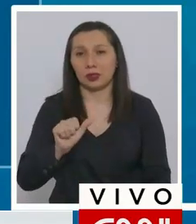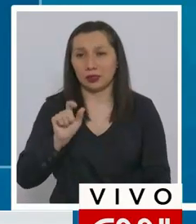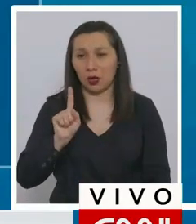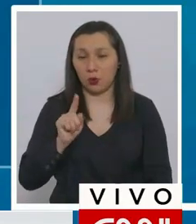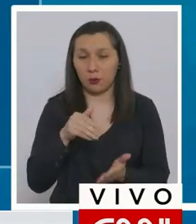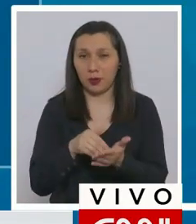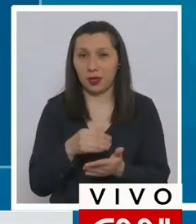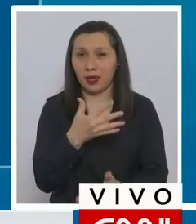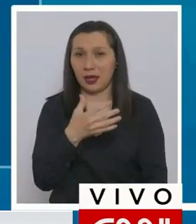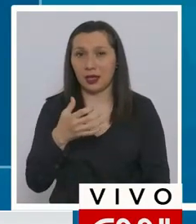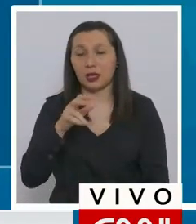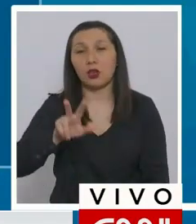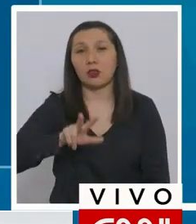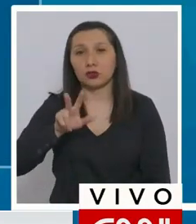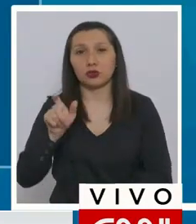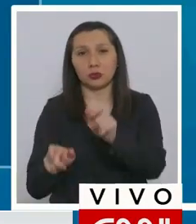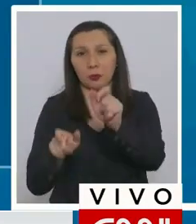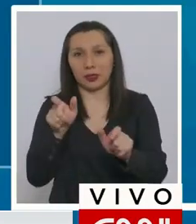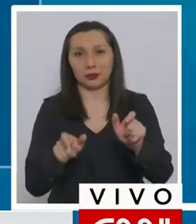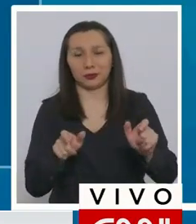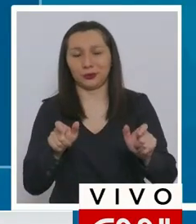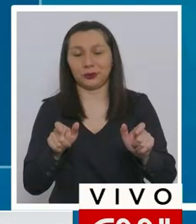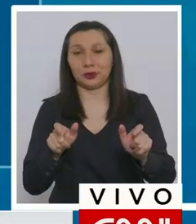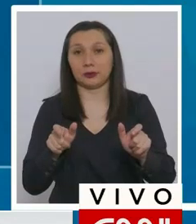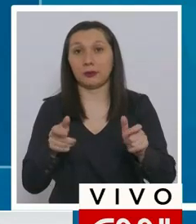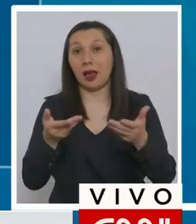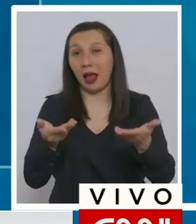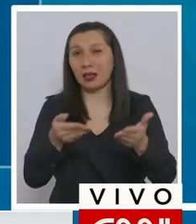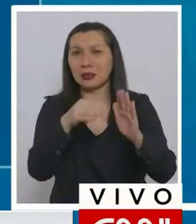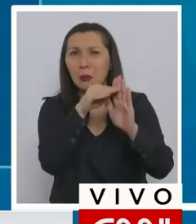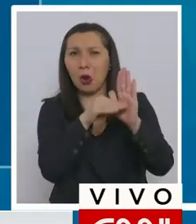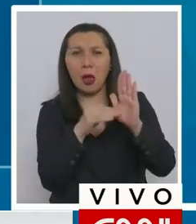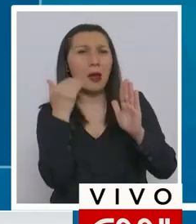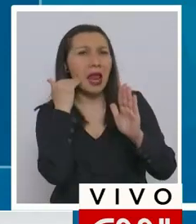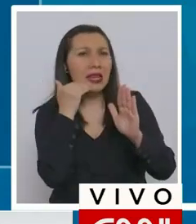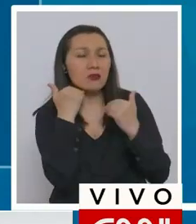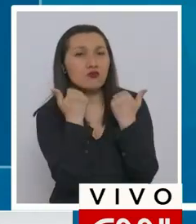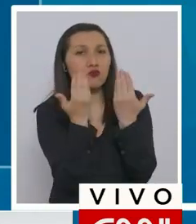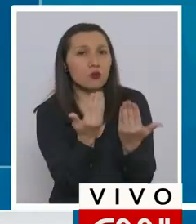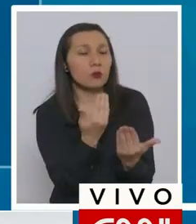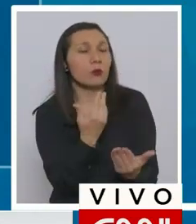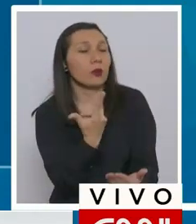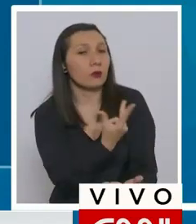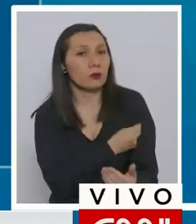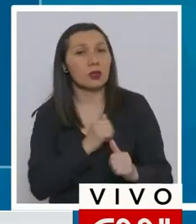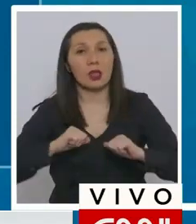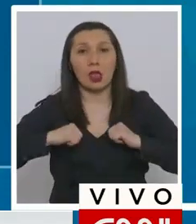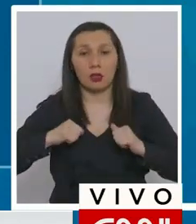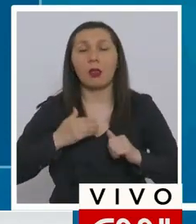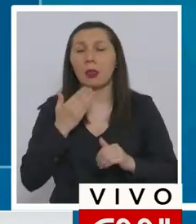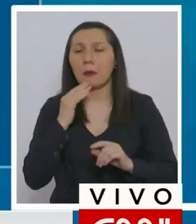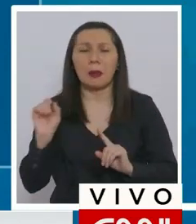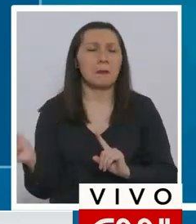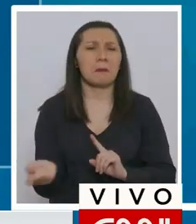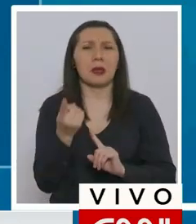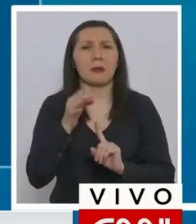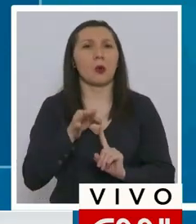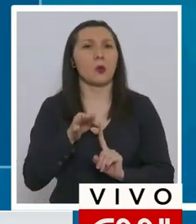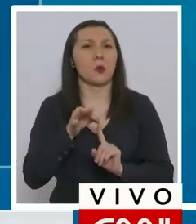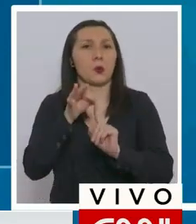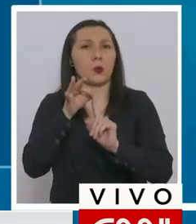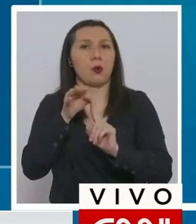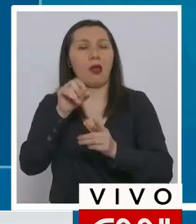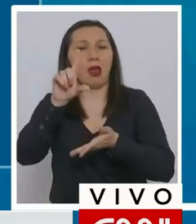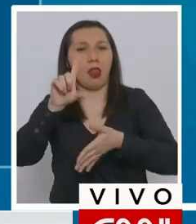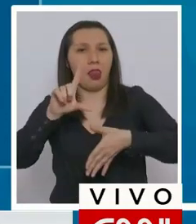refuerzo es la que nos está mostrando que evita que el paciente enferme gravemente, evita incluso en un